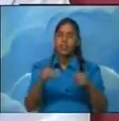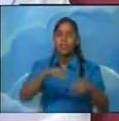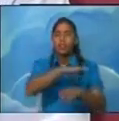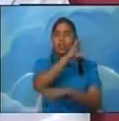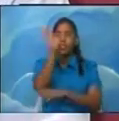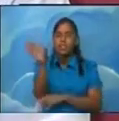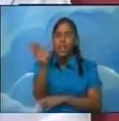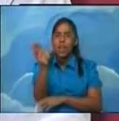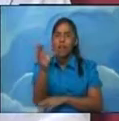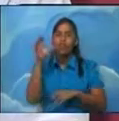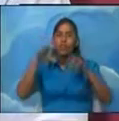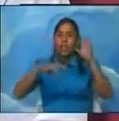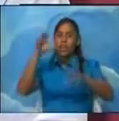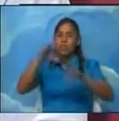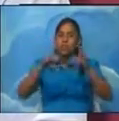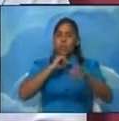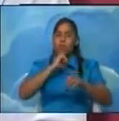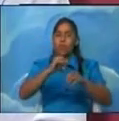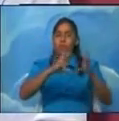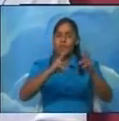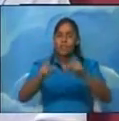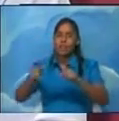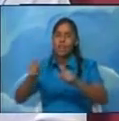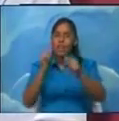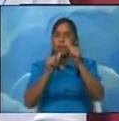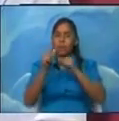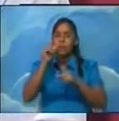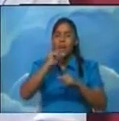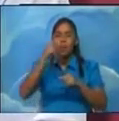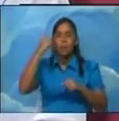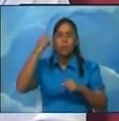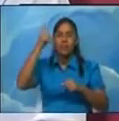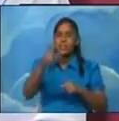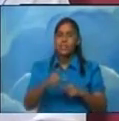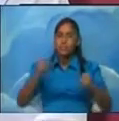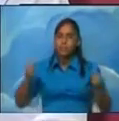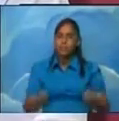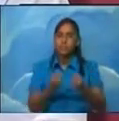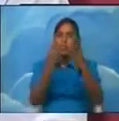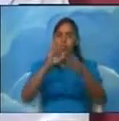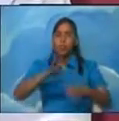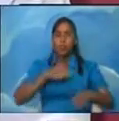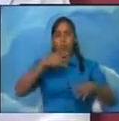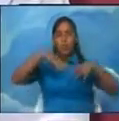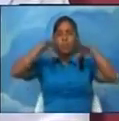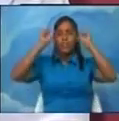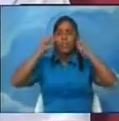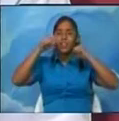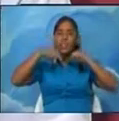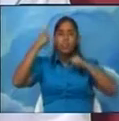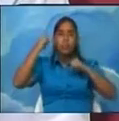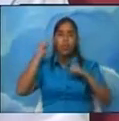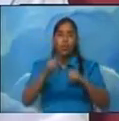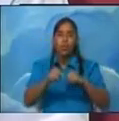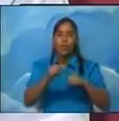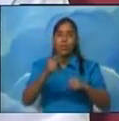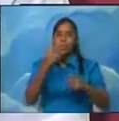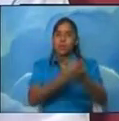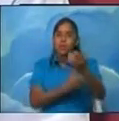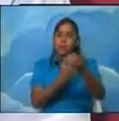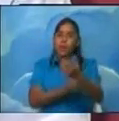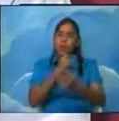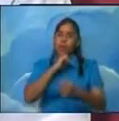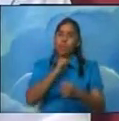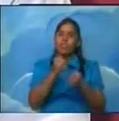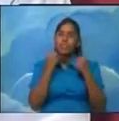la lluvia, ¿verdad? Y es una tierra que bebe el agua para ser fértil, eso lo podemos entender. Y hoy por hoy, amados hermanos, es tanto